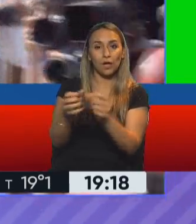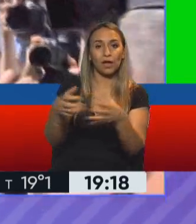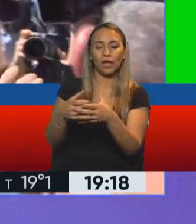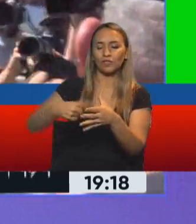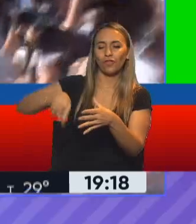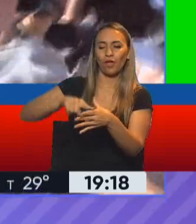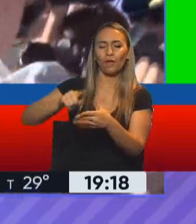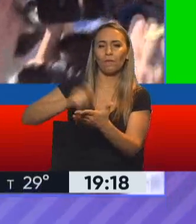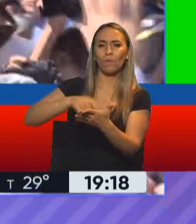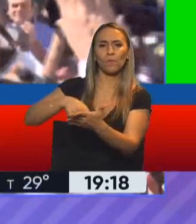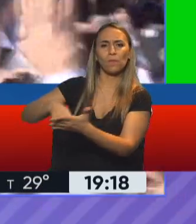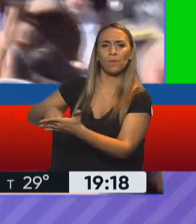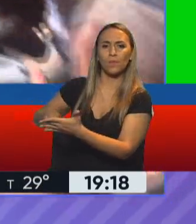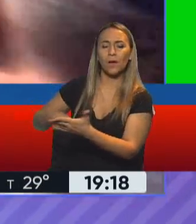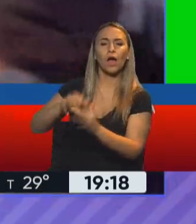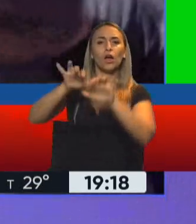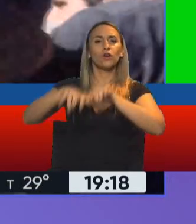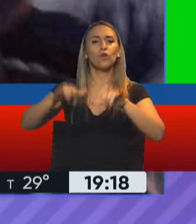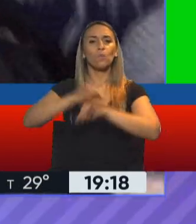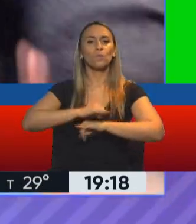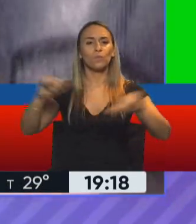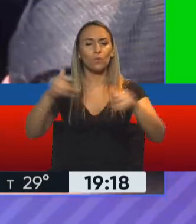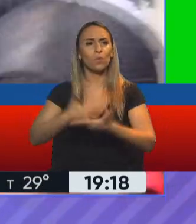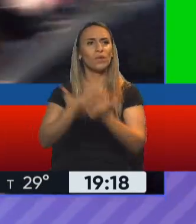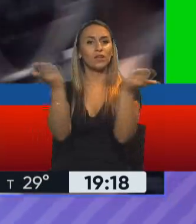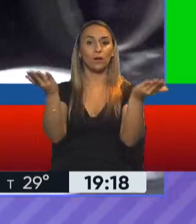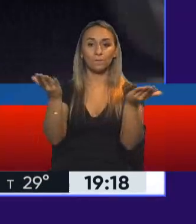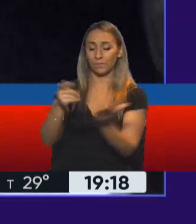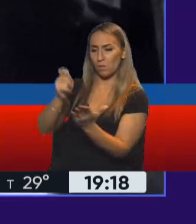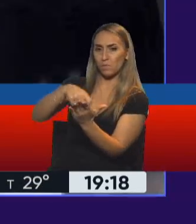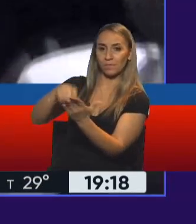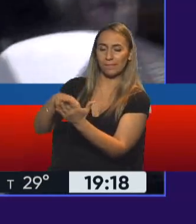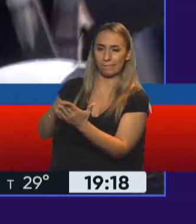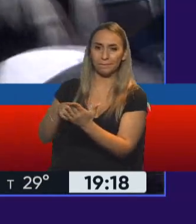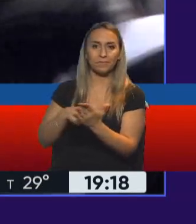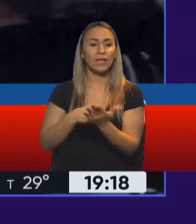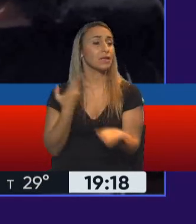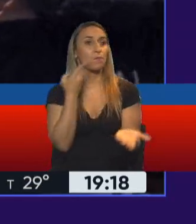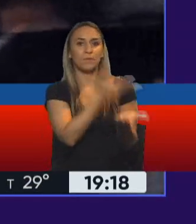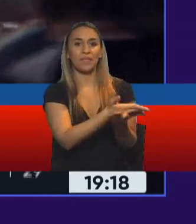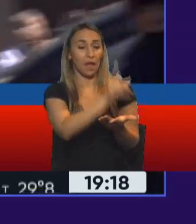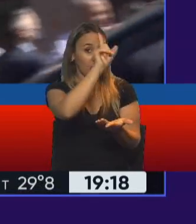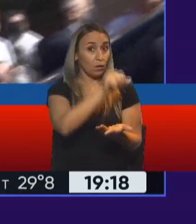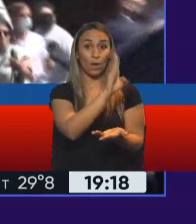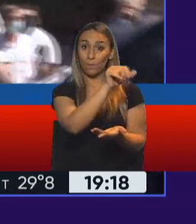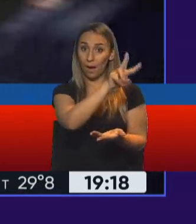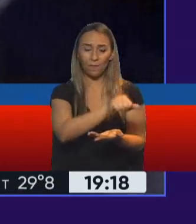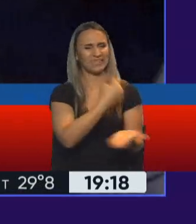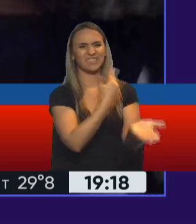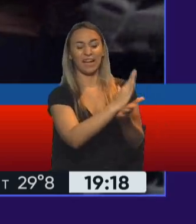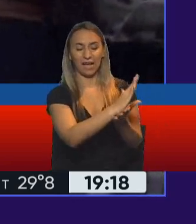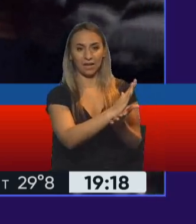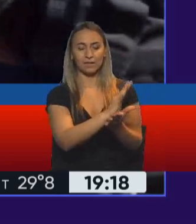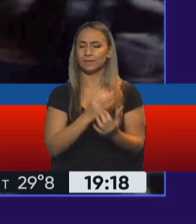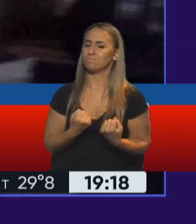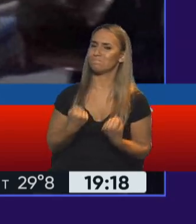un comunicado público que pedía el apartamiento inmediato del juez Baba. Bueno, tampoco lo lograron amedrentar con eso.